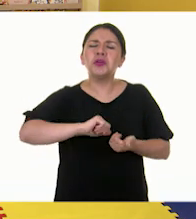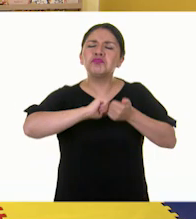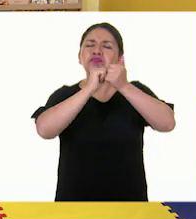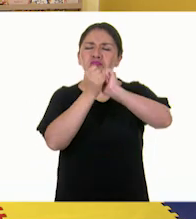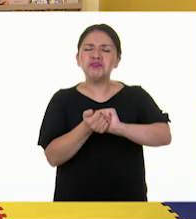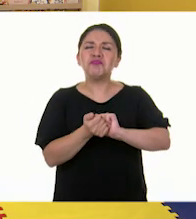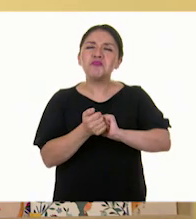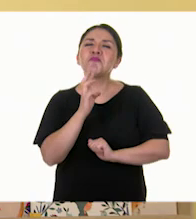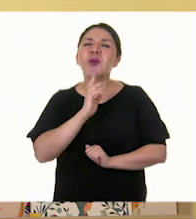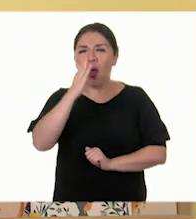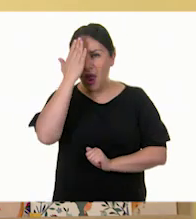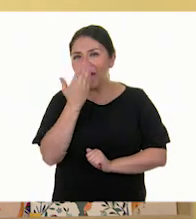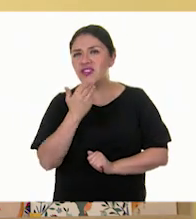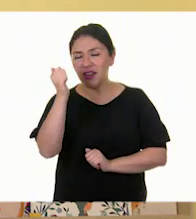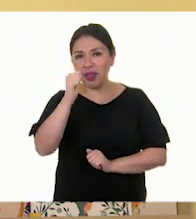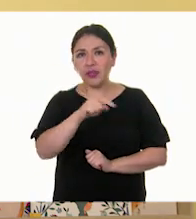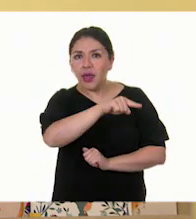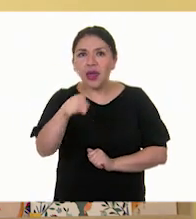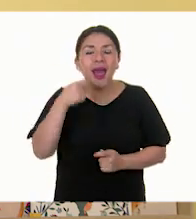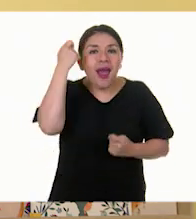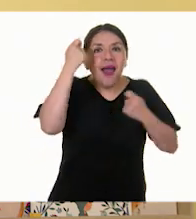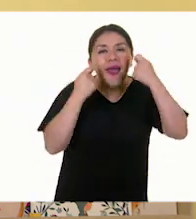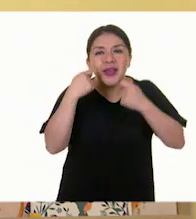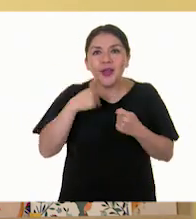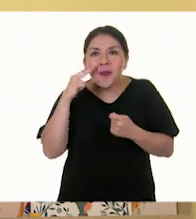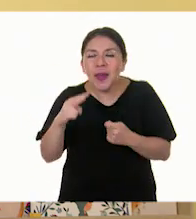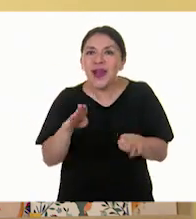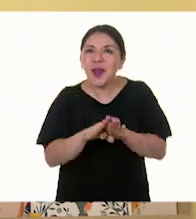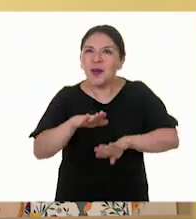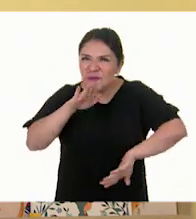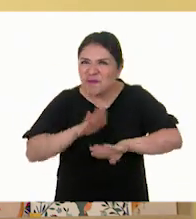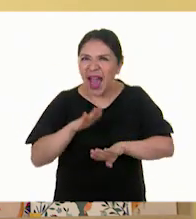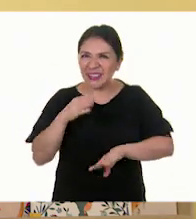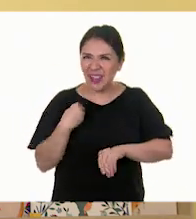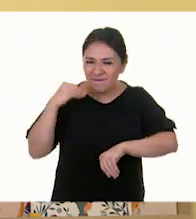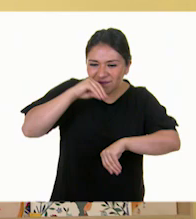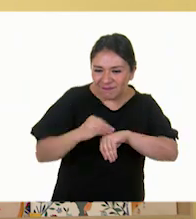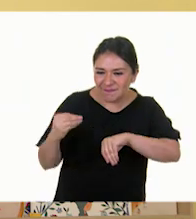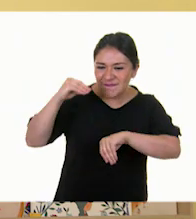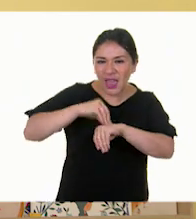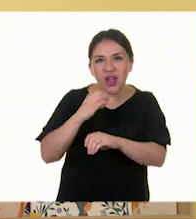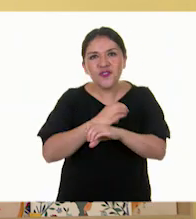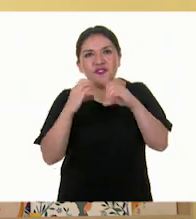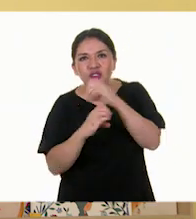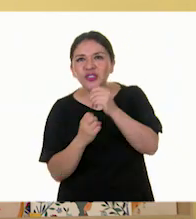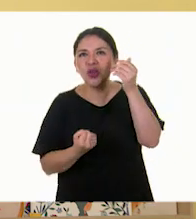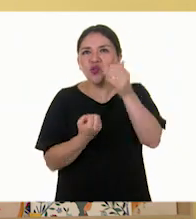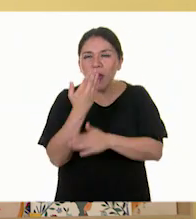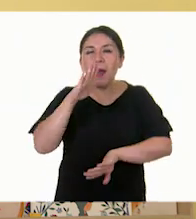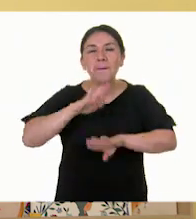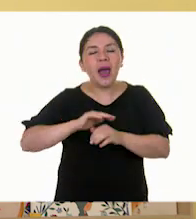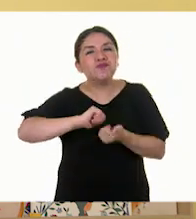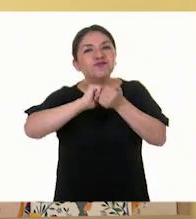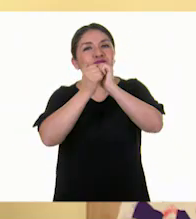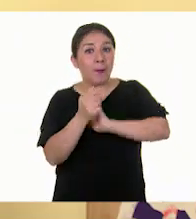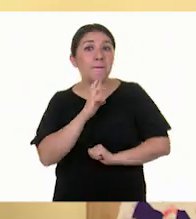fui mejorando. Sus reacciones me motivaban a experimentar estrategias nuevas y a hacerlo cada vez